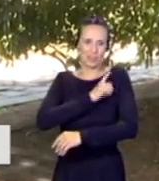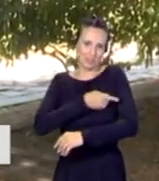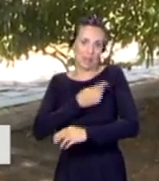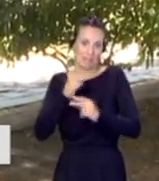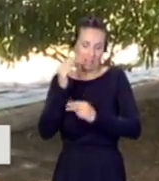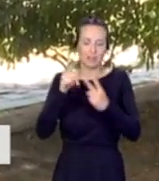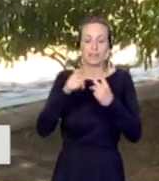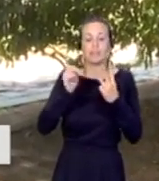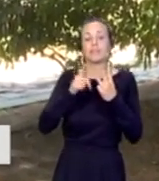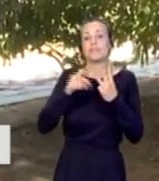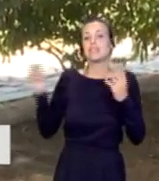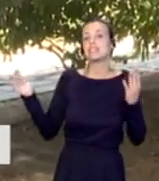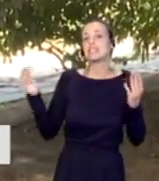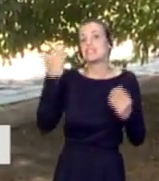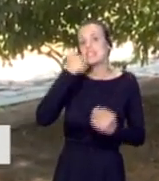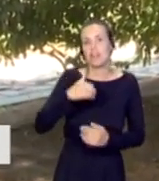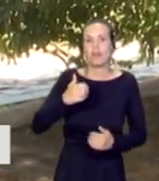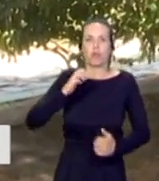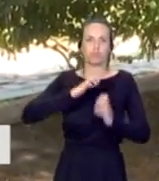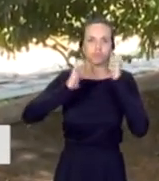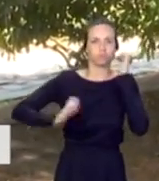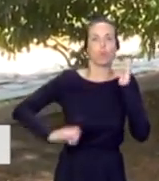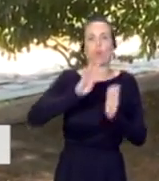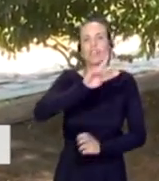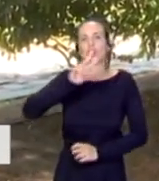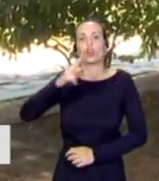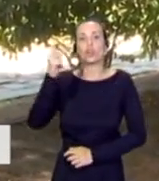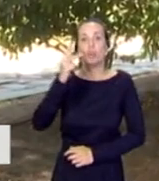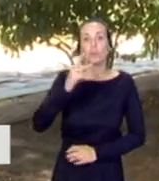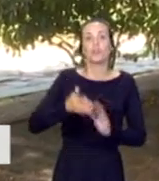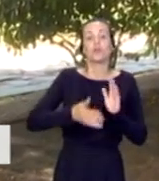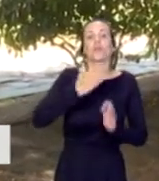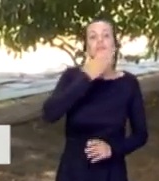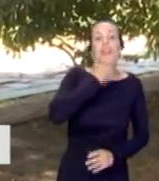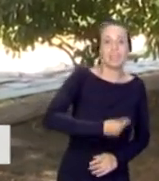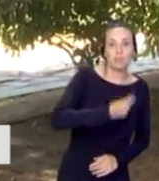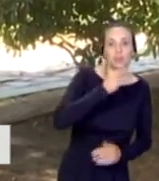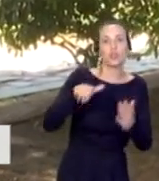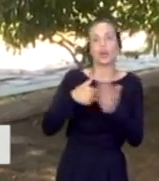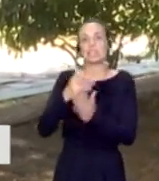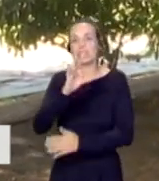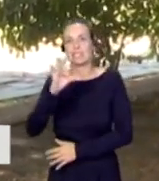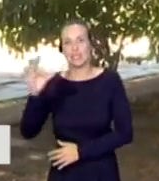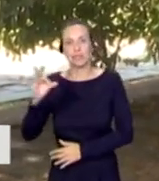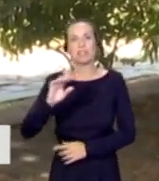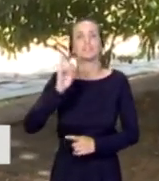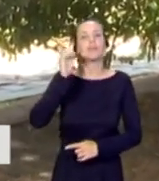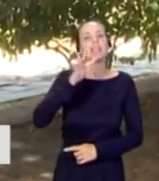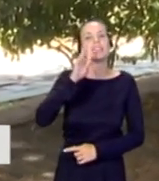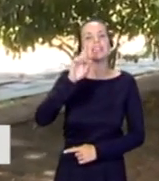ya el sábado tenemos la distancia de maratón, 42 kilómetros, con salida en Vallehermoso y meta en San Sebastián. La distancia de trail, salida de